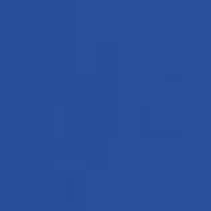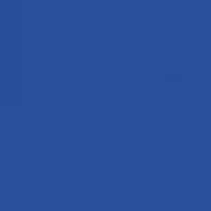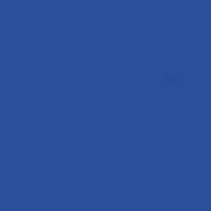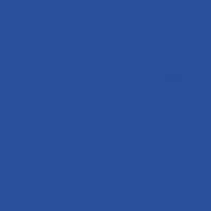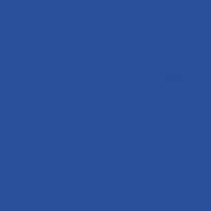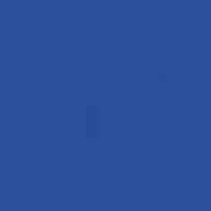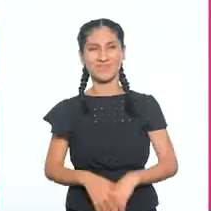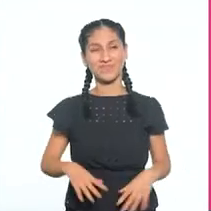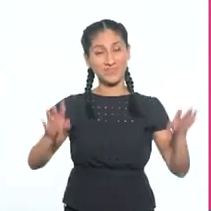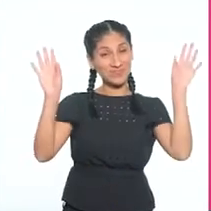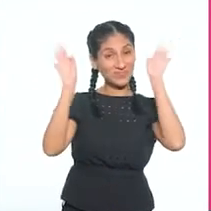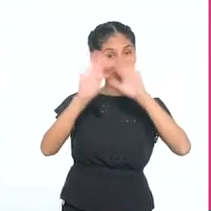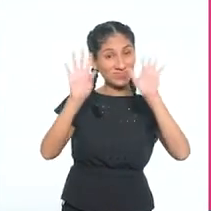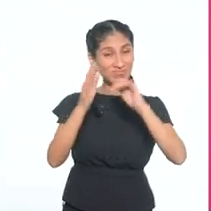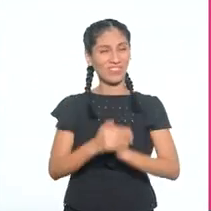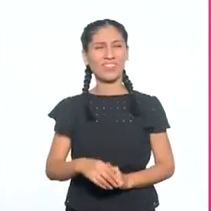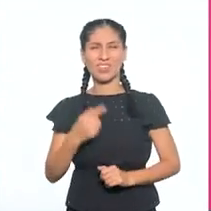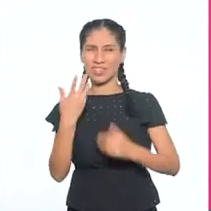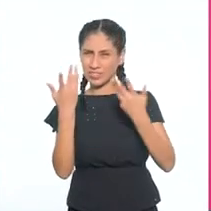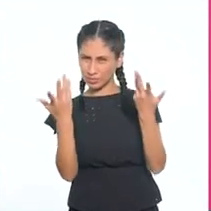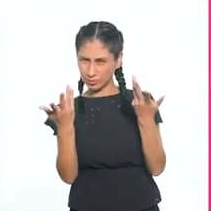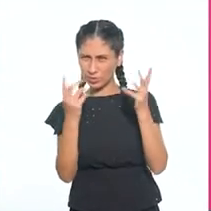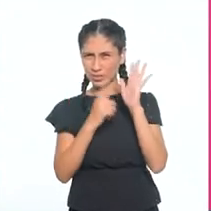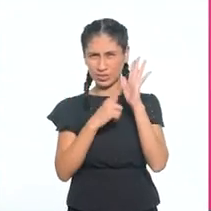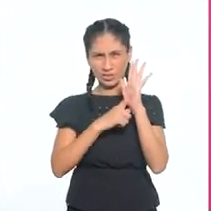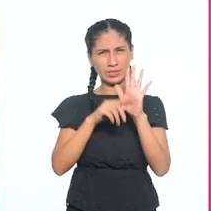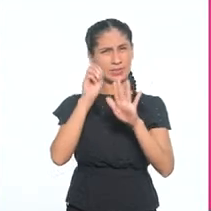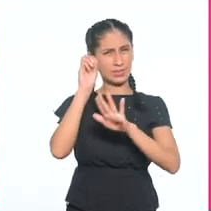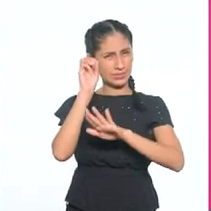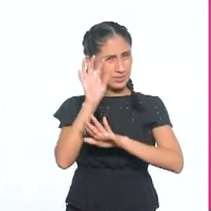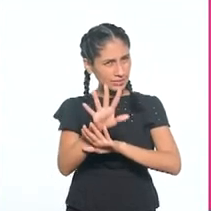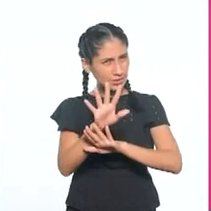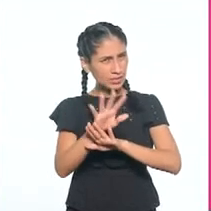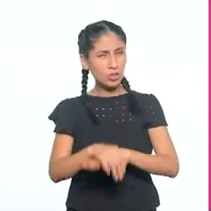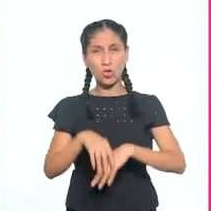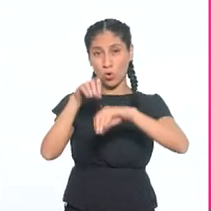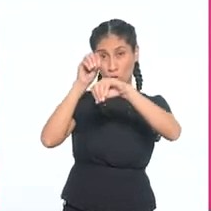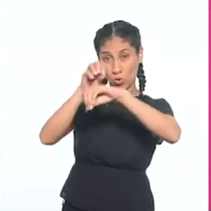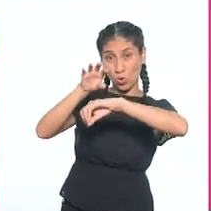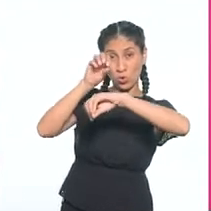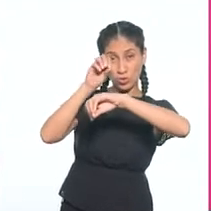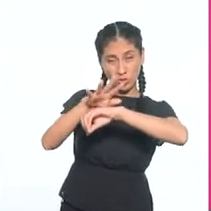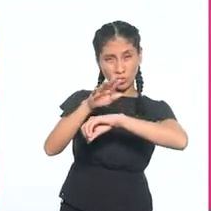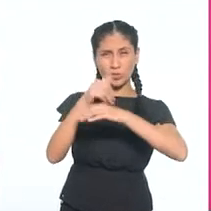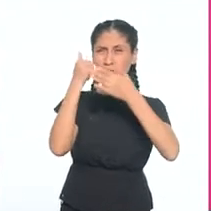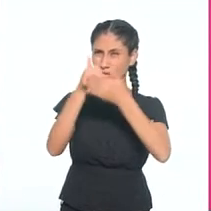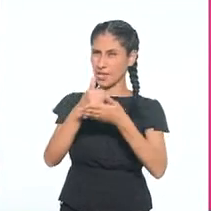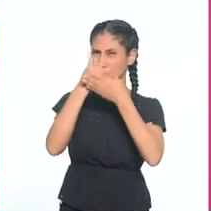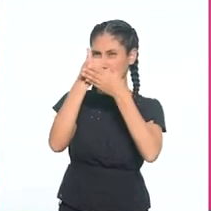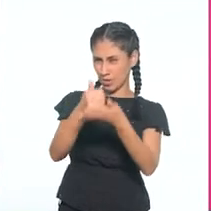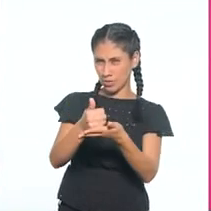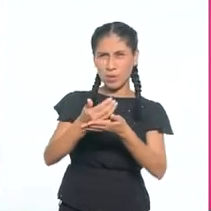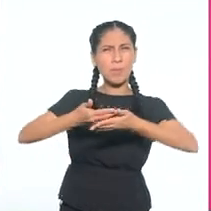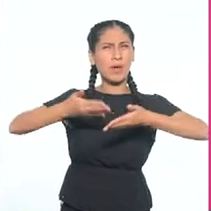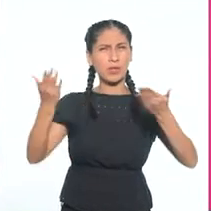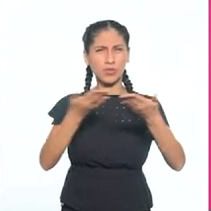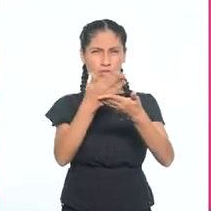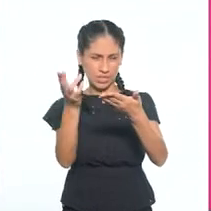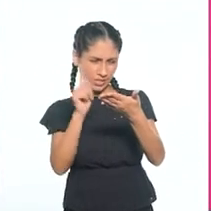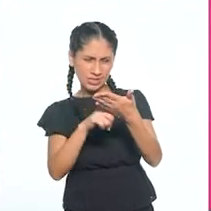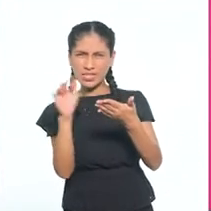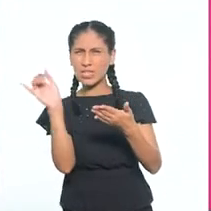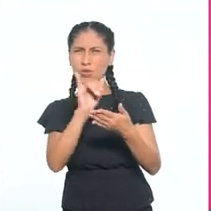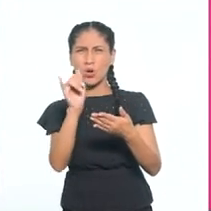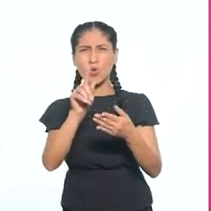este tema hola chicos les voy a dar 5 consejos muy útiles para que